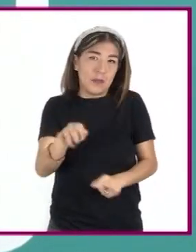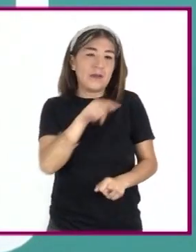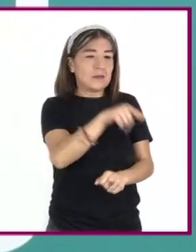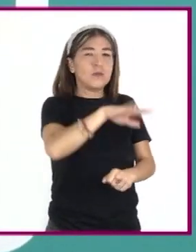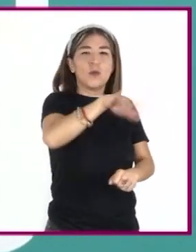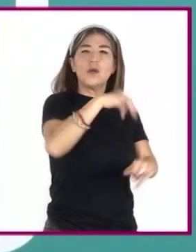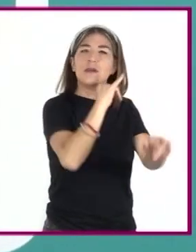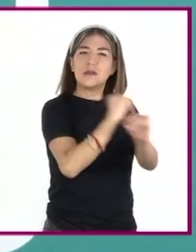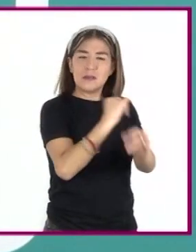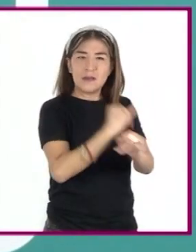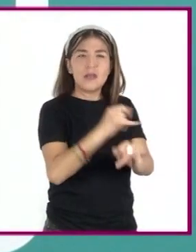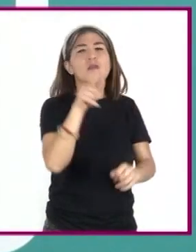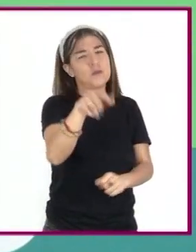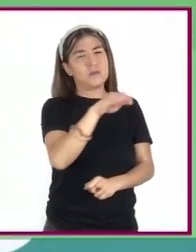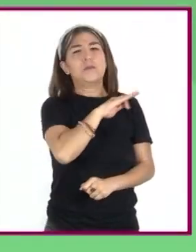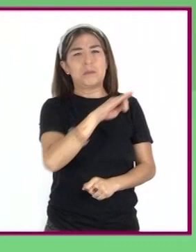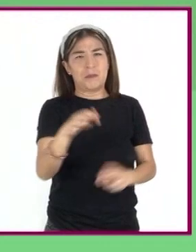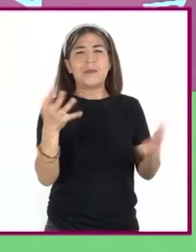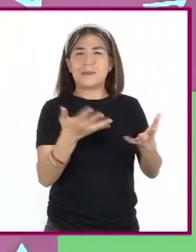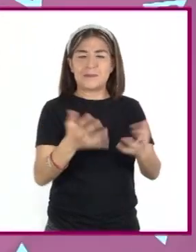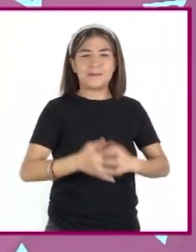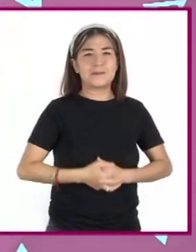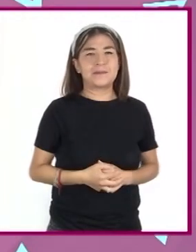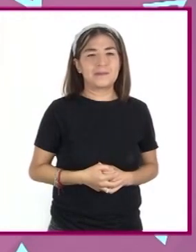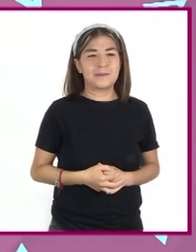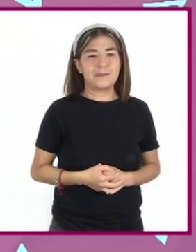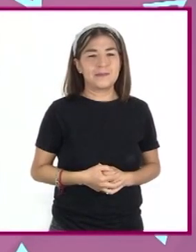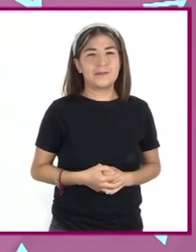en internet, lo pueden hacer.